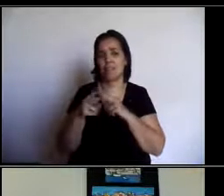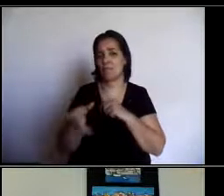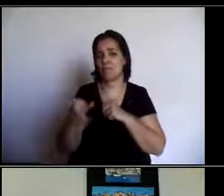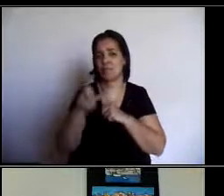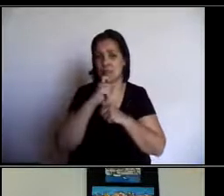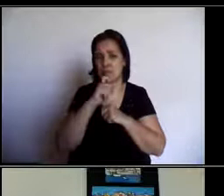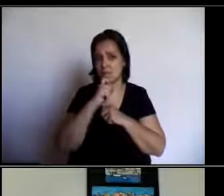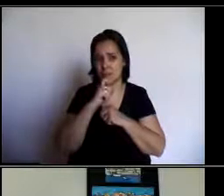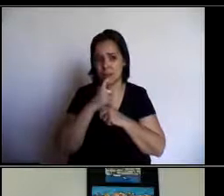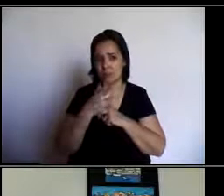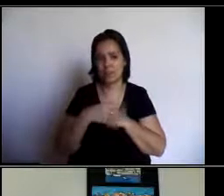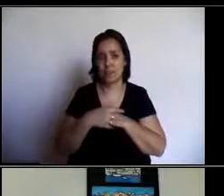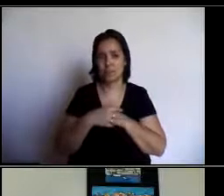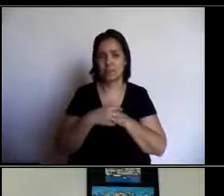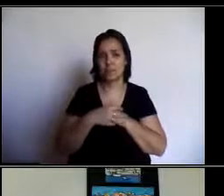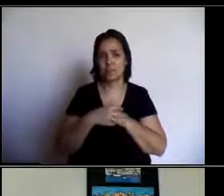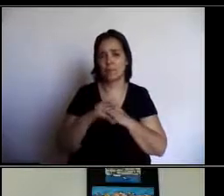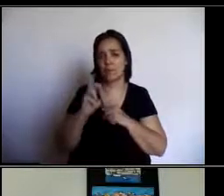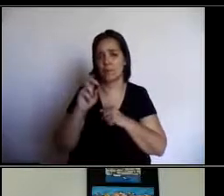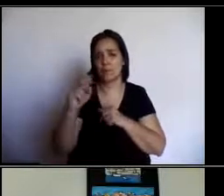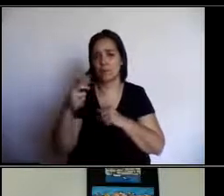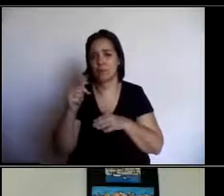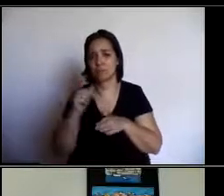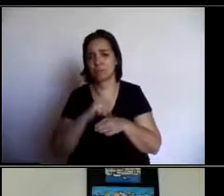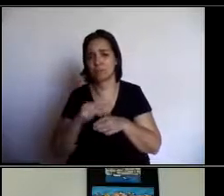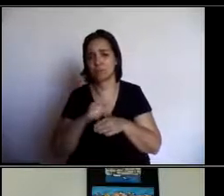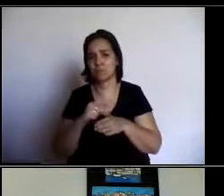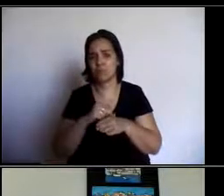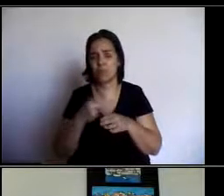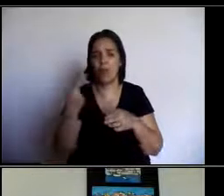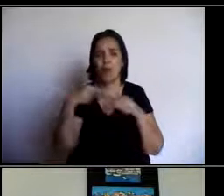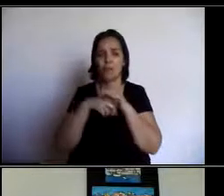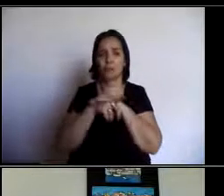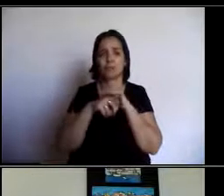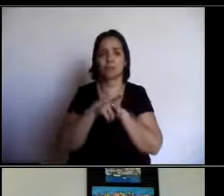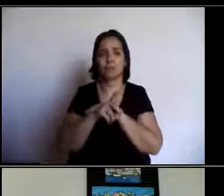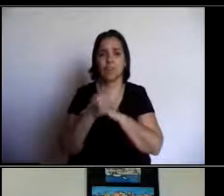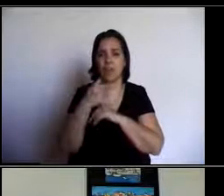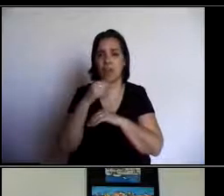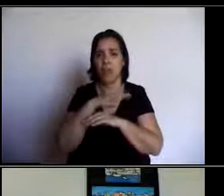es muy compleja. ¿Hay otro tipo de desarrollos?